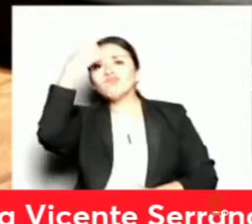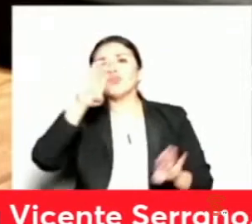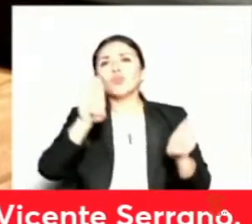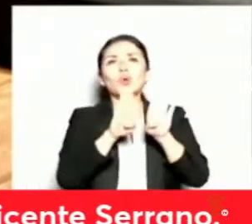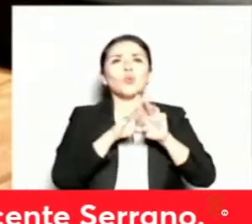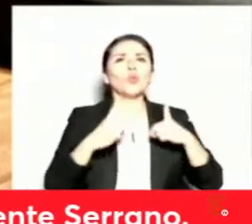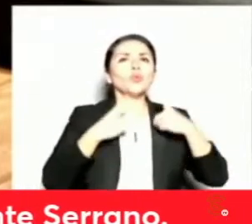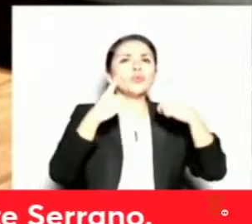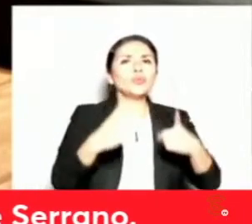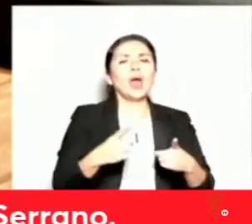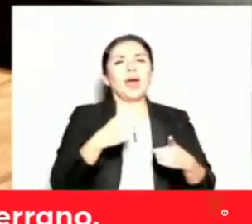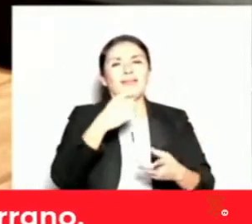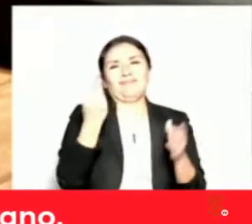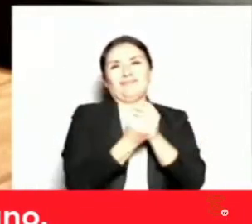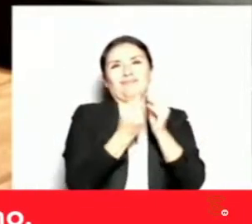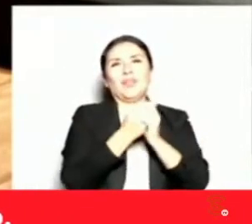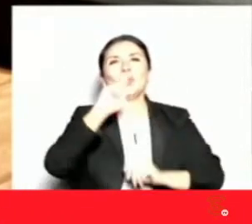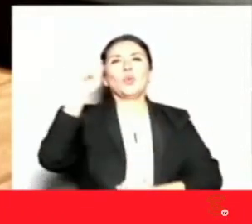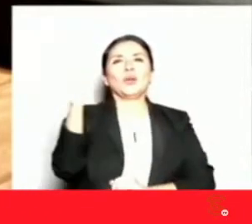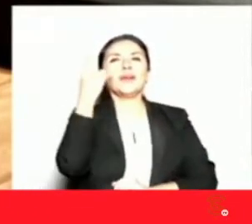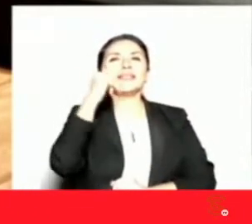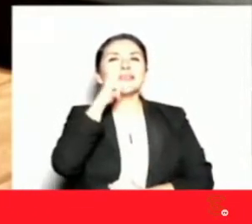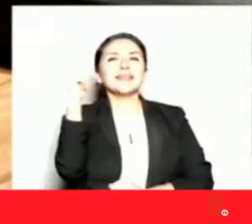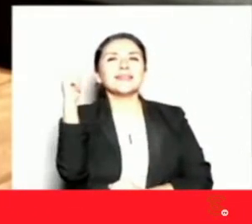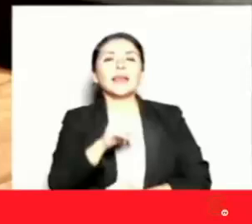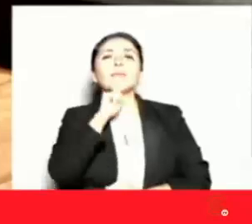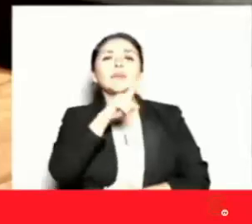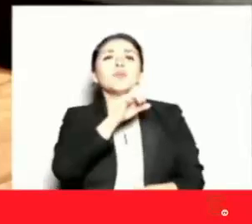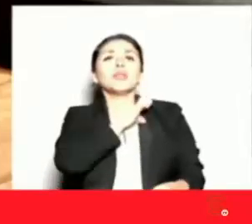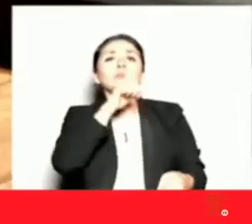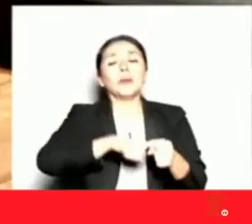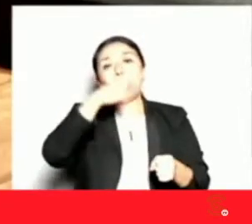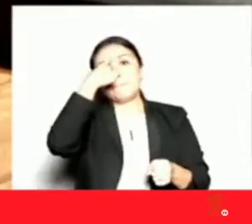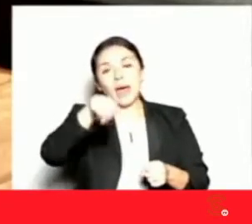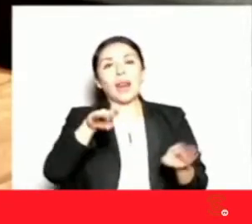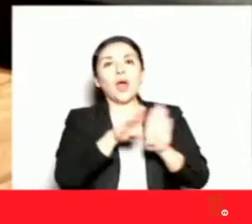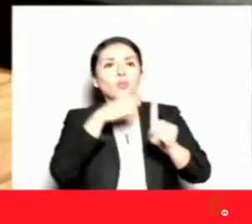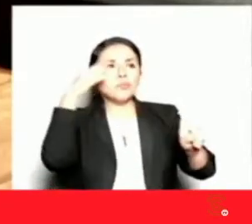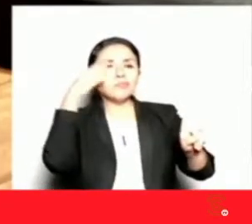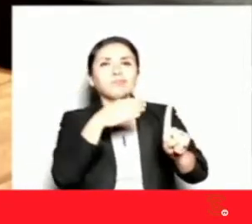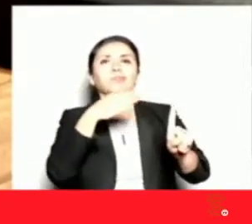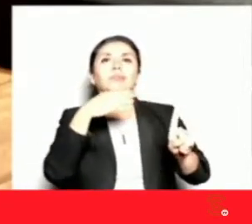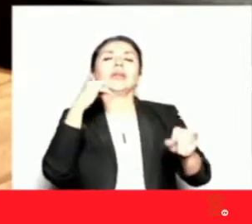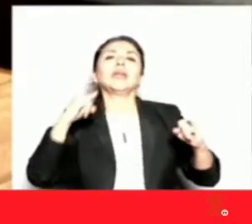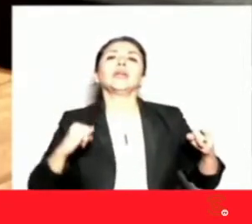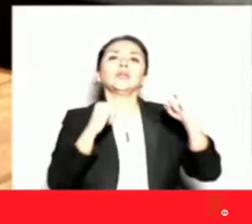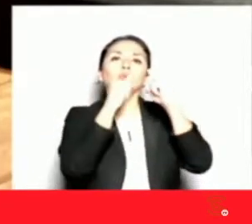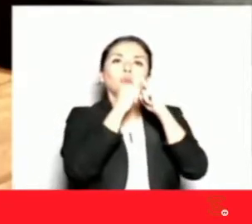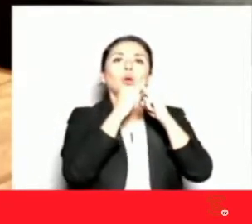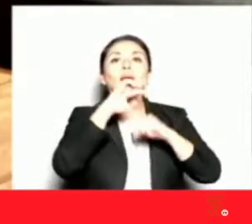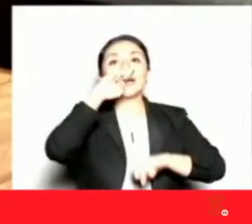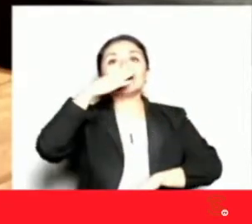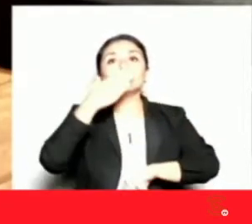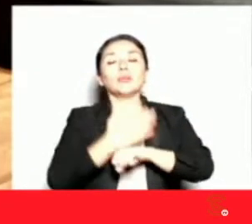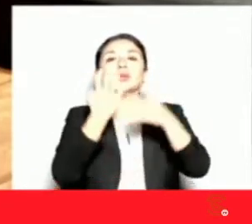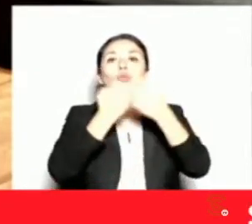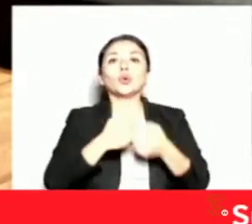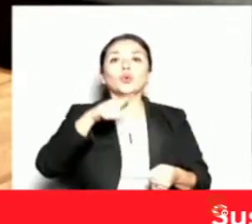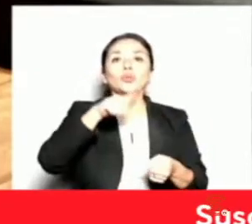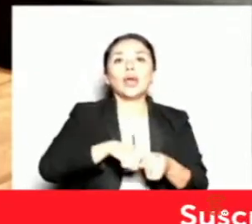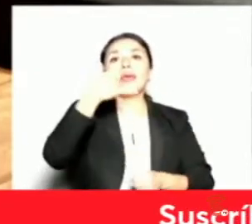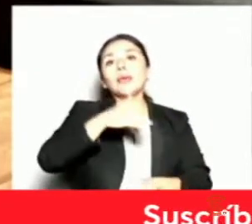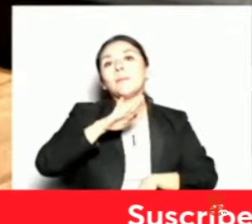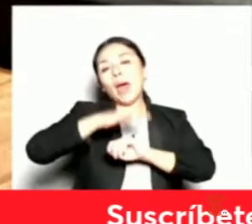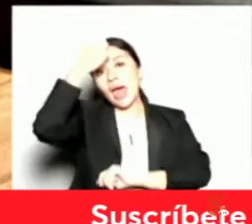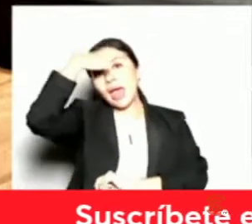desplazamiento interno por la Universidad de San Remo, Italia. Especialista en litigio estratégico por el Instituto Interamericano de Responsabilidad Social y